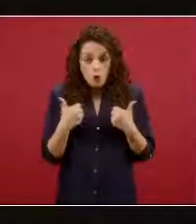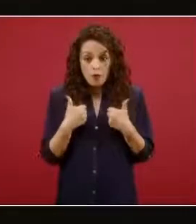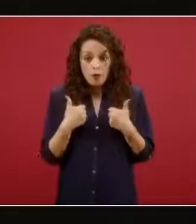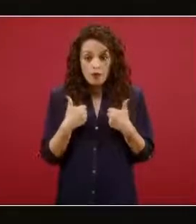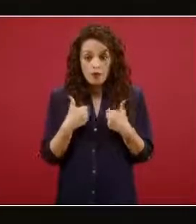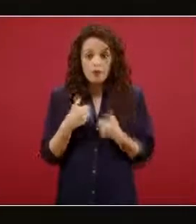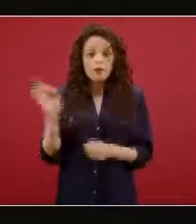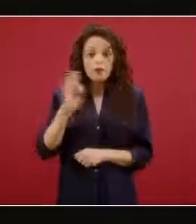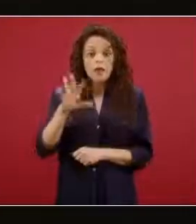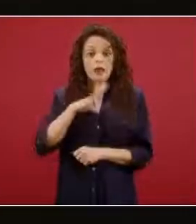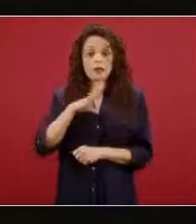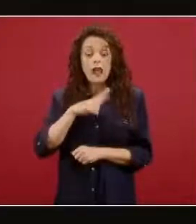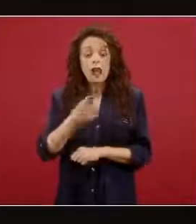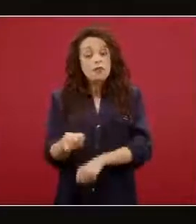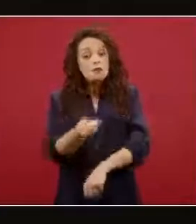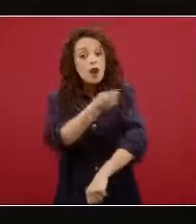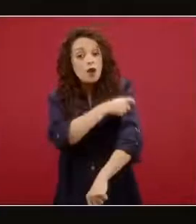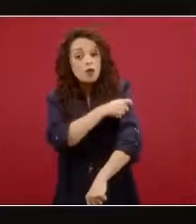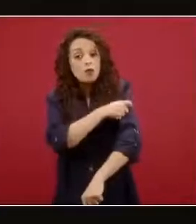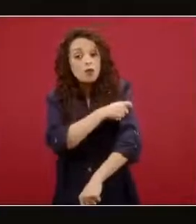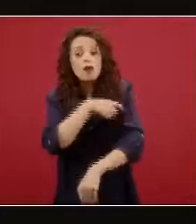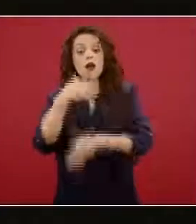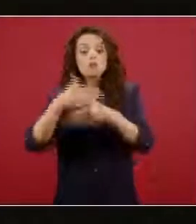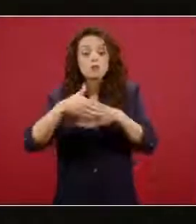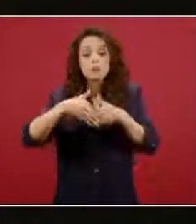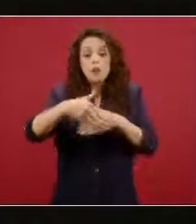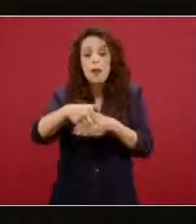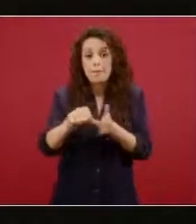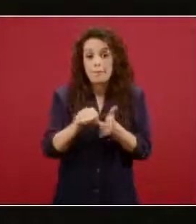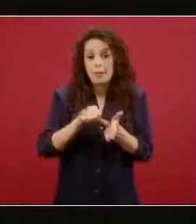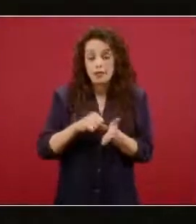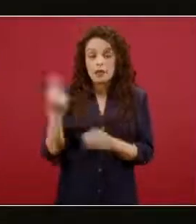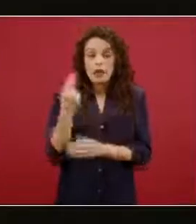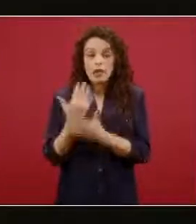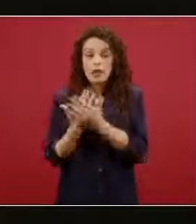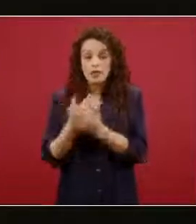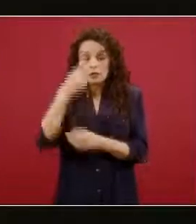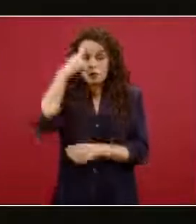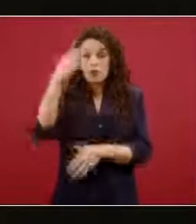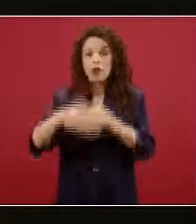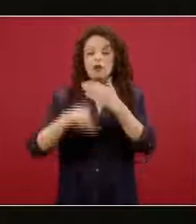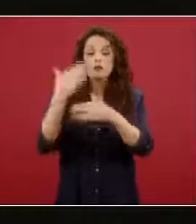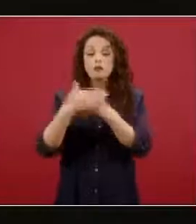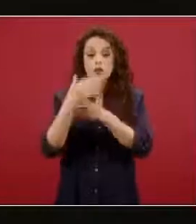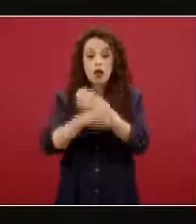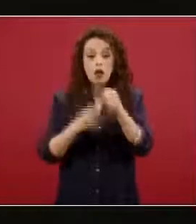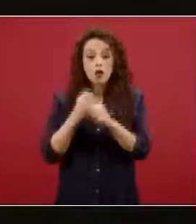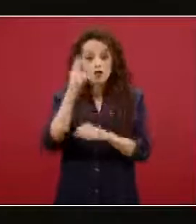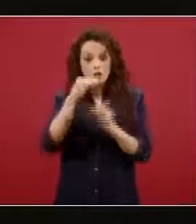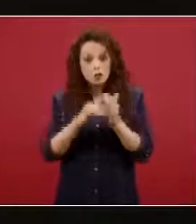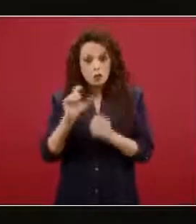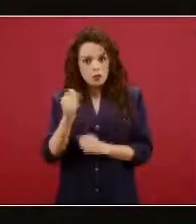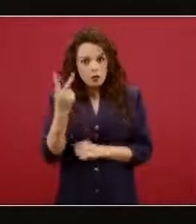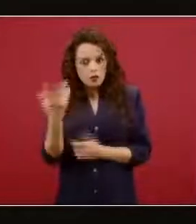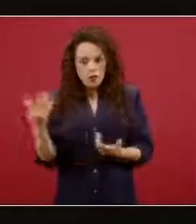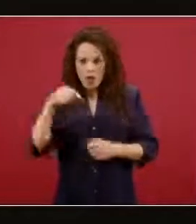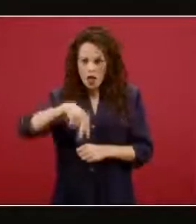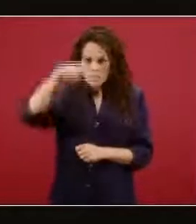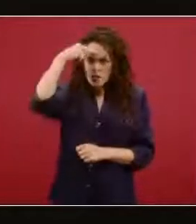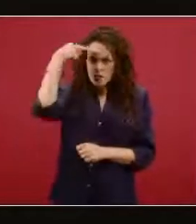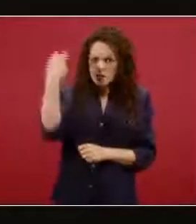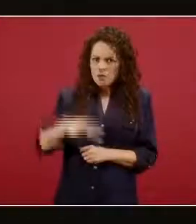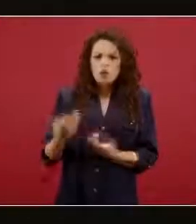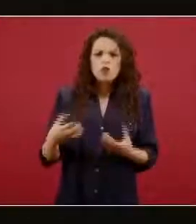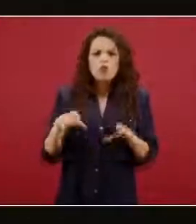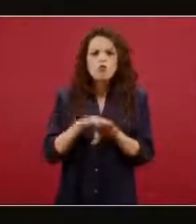tener una vacuna ya para los próximos meses, se tendrán que esperar para el año 2022. En el caso de México,